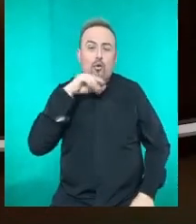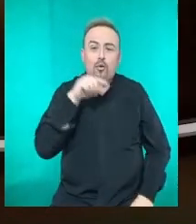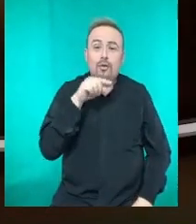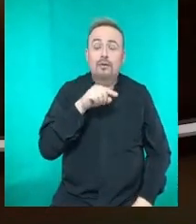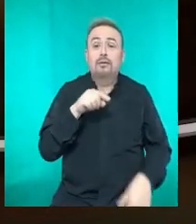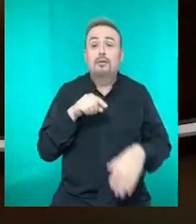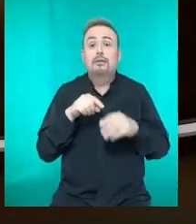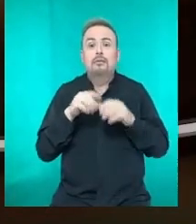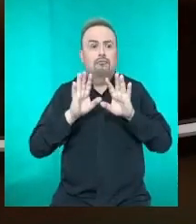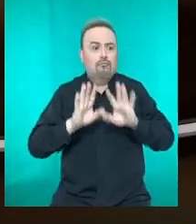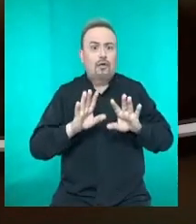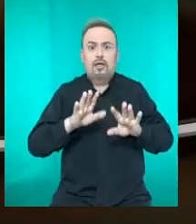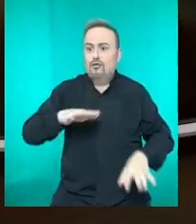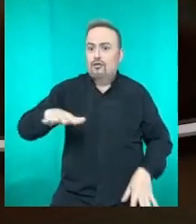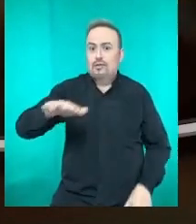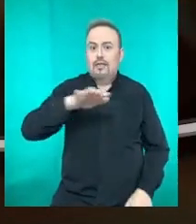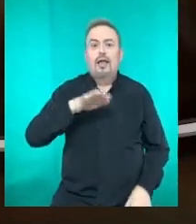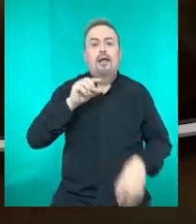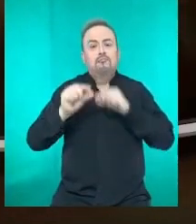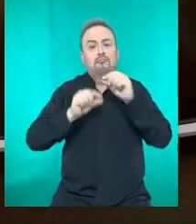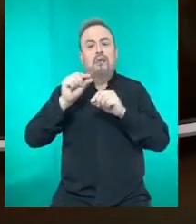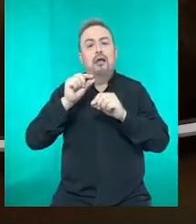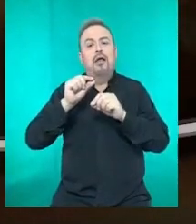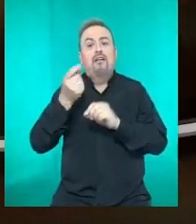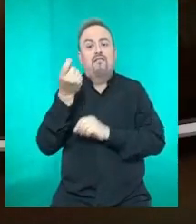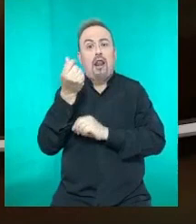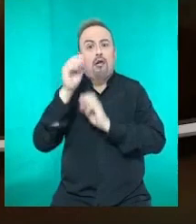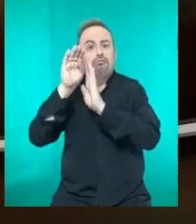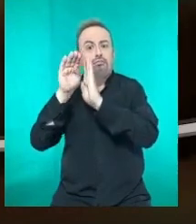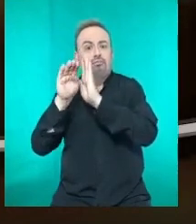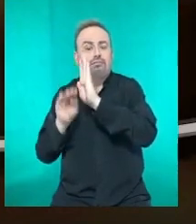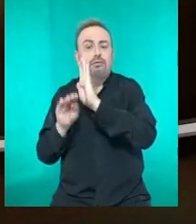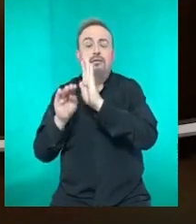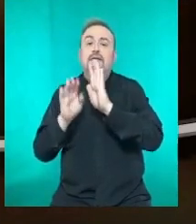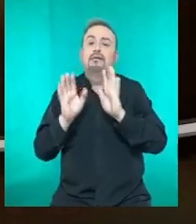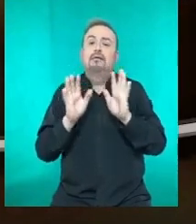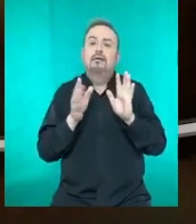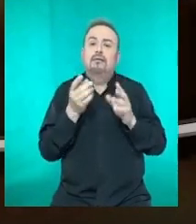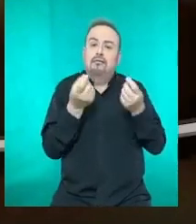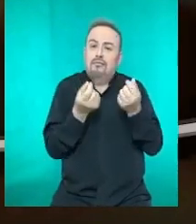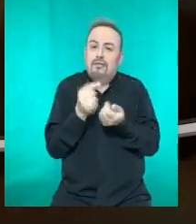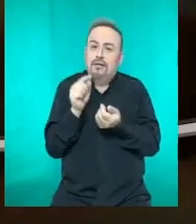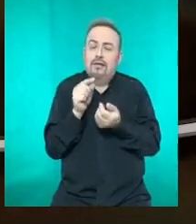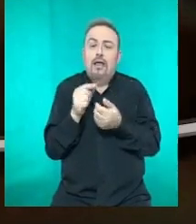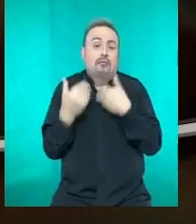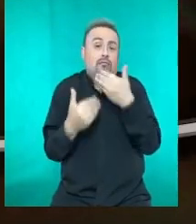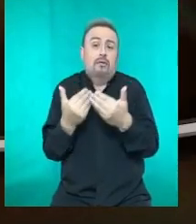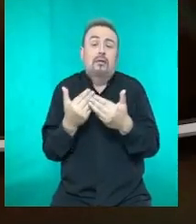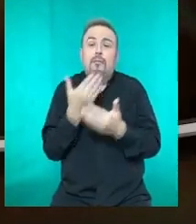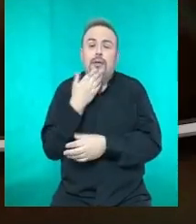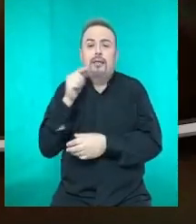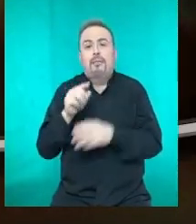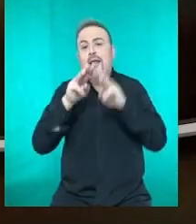se empieza a instalar en la sociedad, va empezando a decaer el precio. Por lo tanto, hay un precio asociado básicamente a la producción, pero también